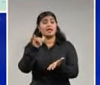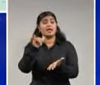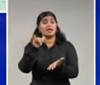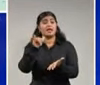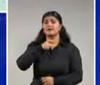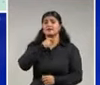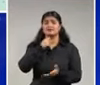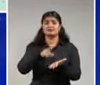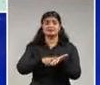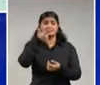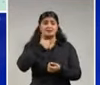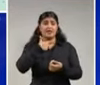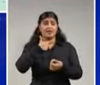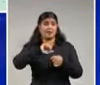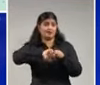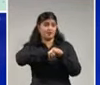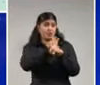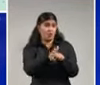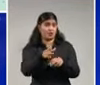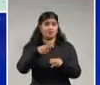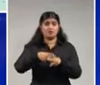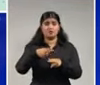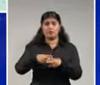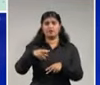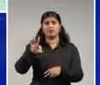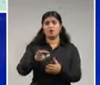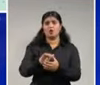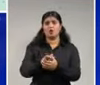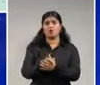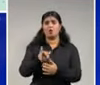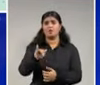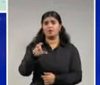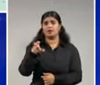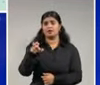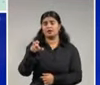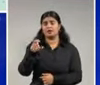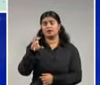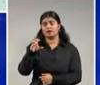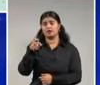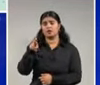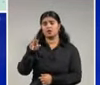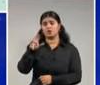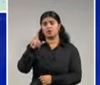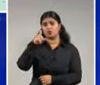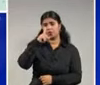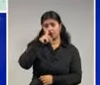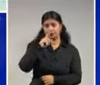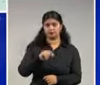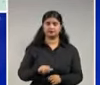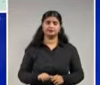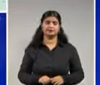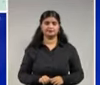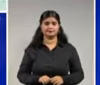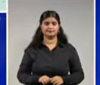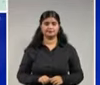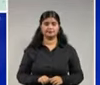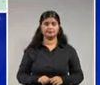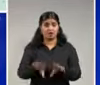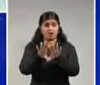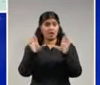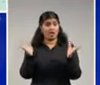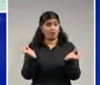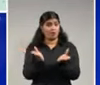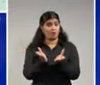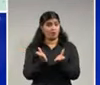una mayor incidencia en ese momento y donde se dictaron medidas de PCR al